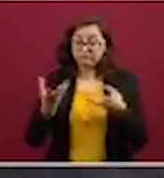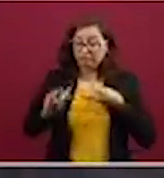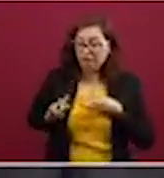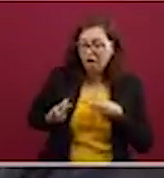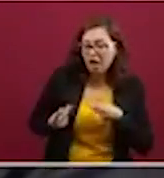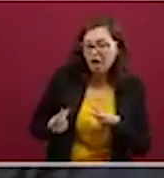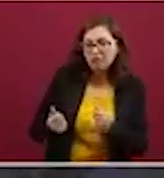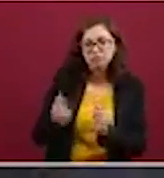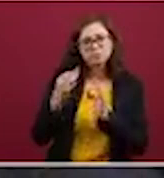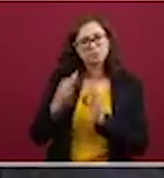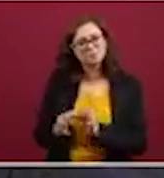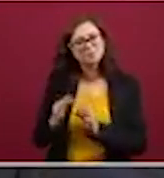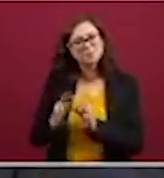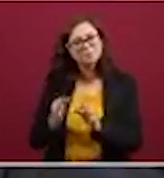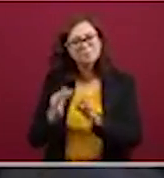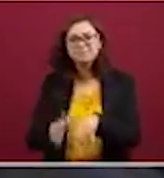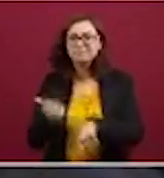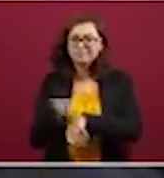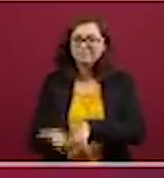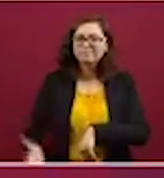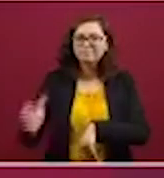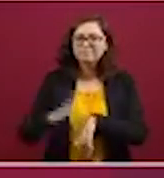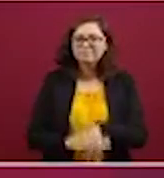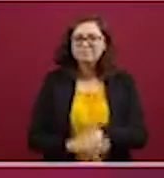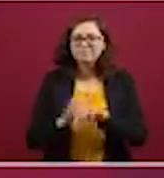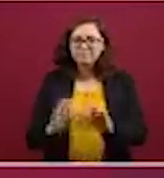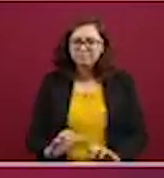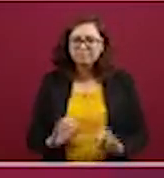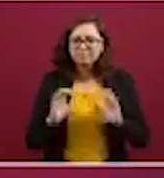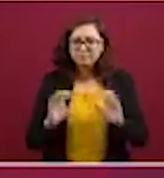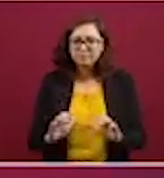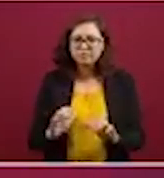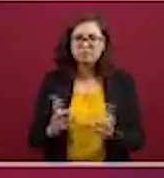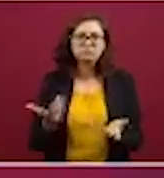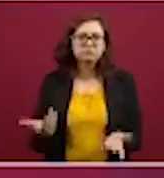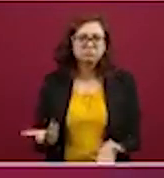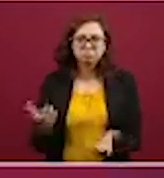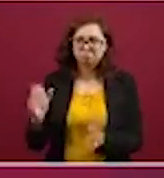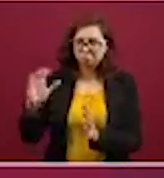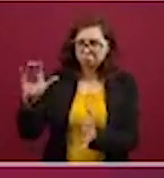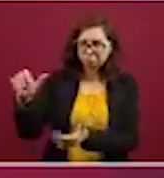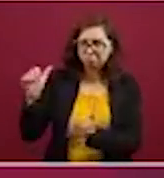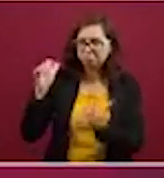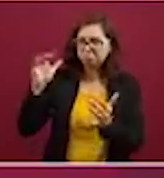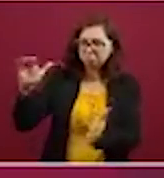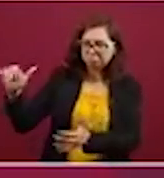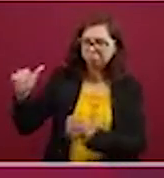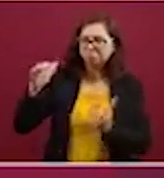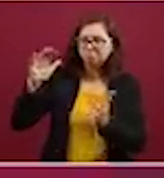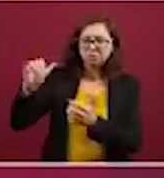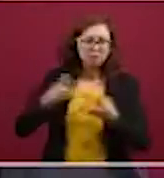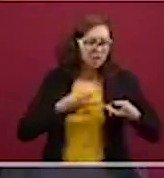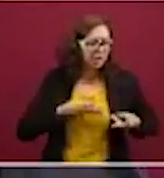tenemos más ingresos qué gastos